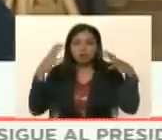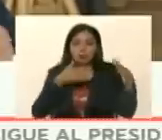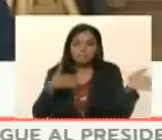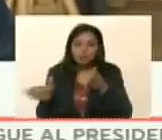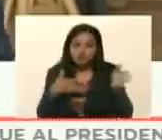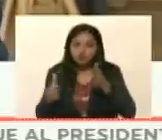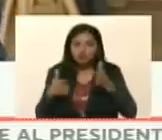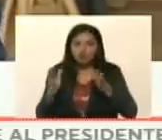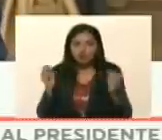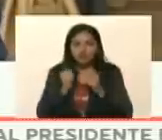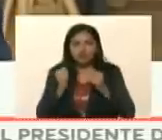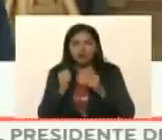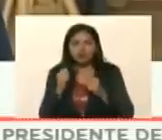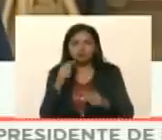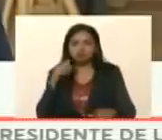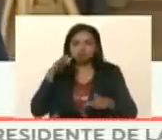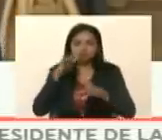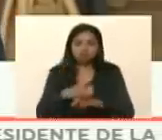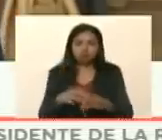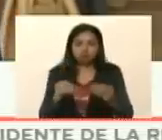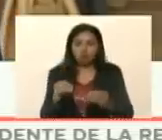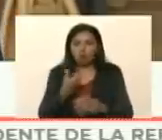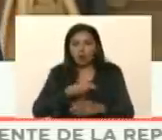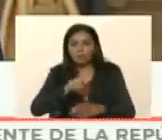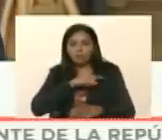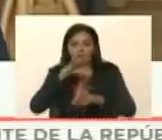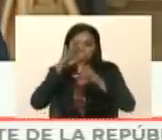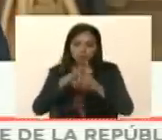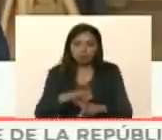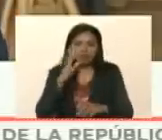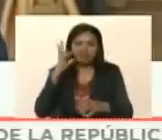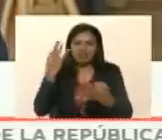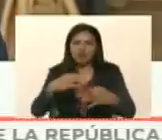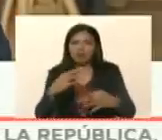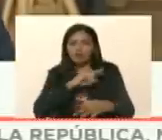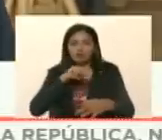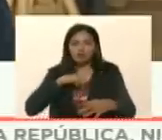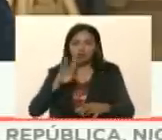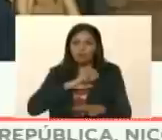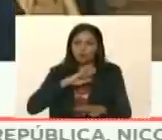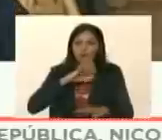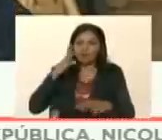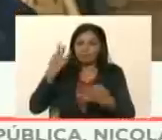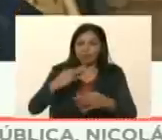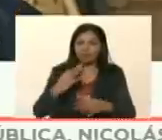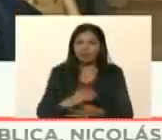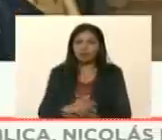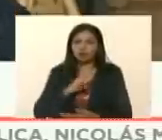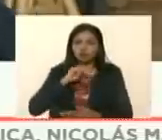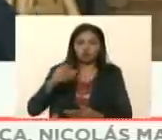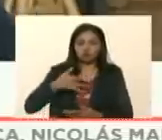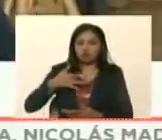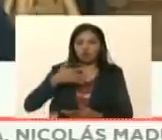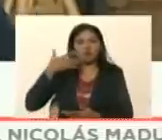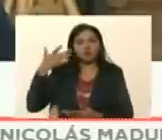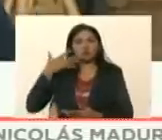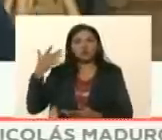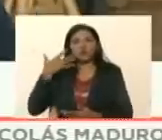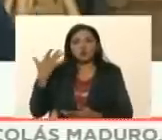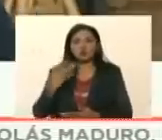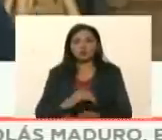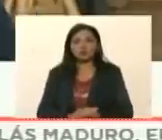vientos, y llegaron a vencer al ejército español. Esa es la verdad, nuestra verdad, de la cual nos sentimos